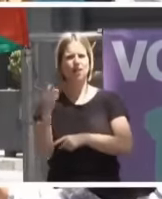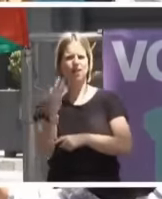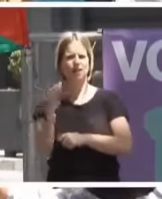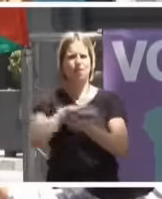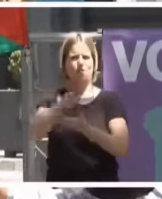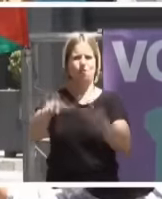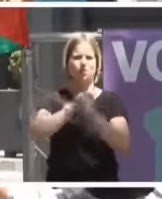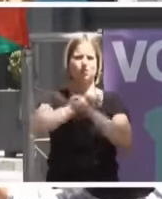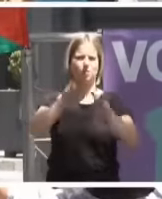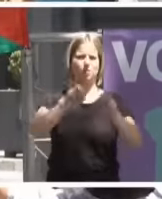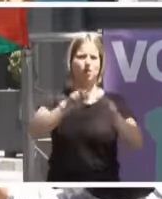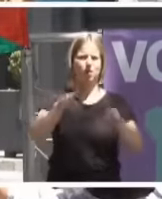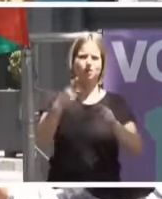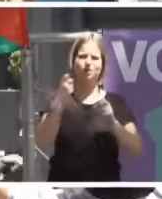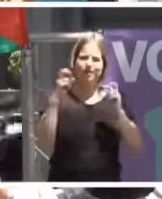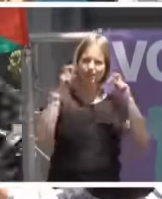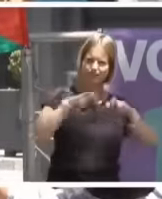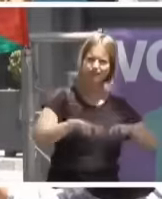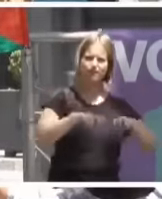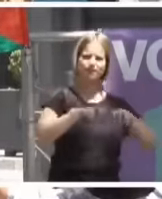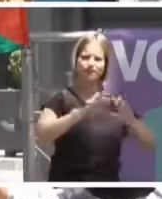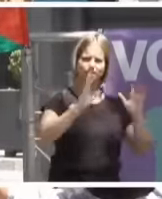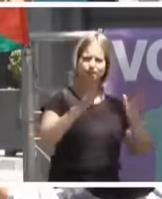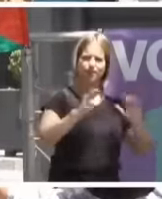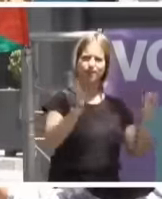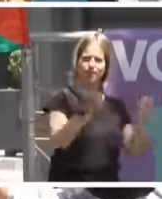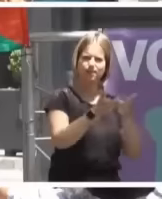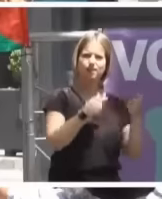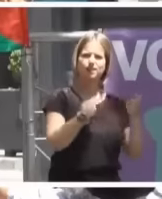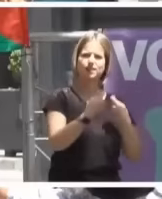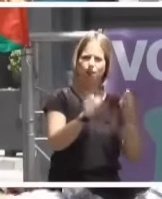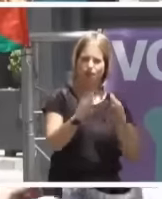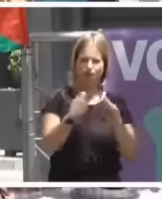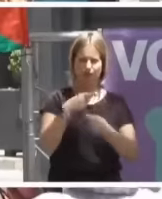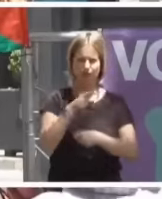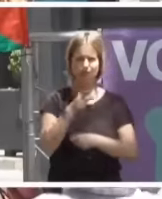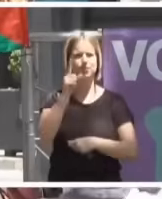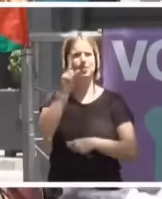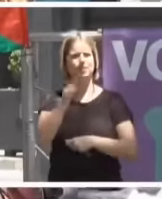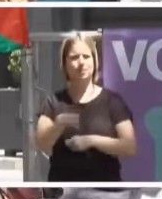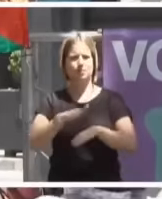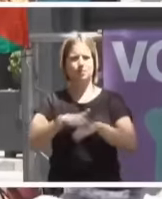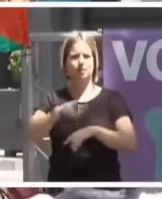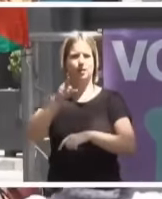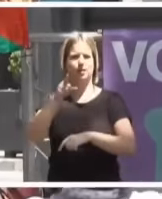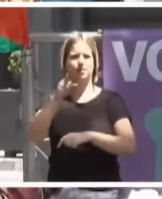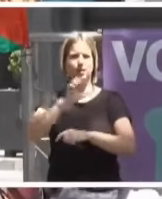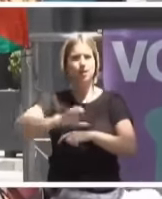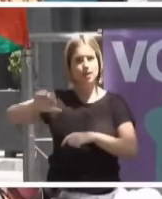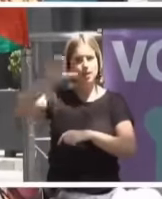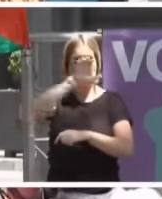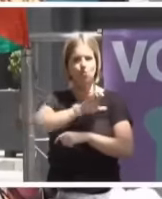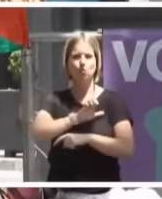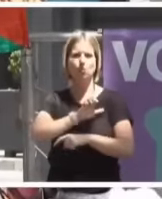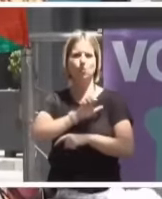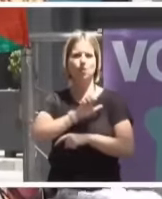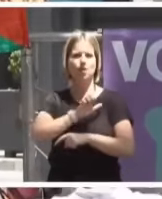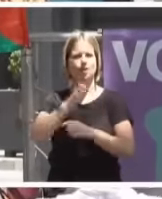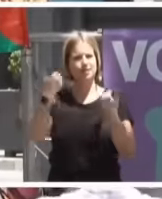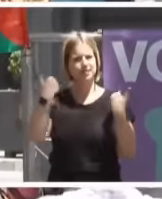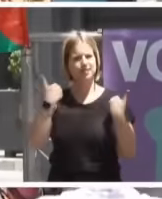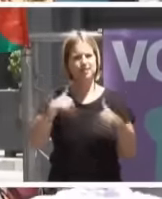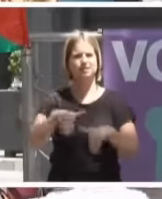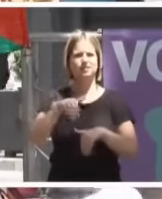conflicto. Hay que sentar en una mesa de negociación y también para construir una Europa que pare